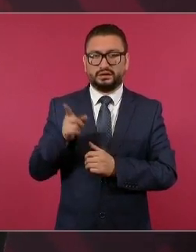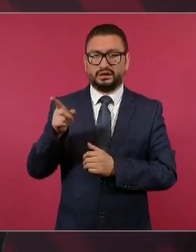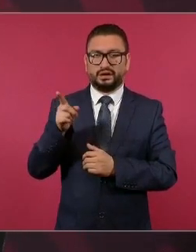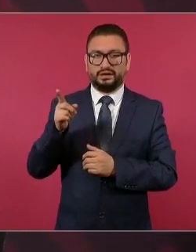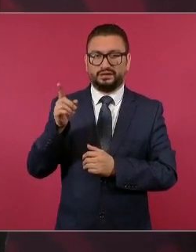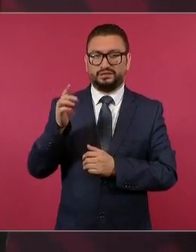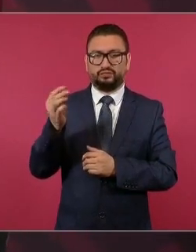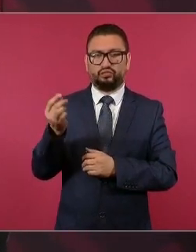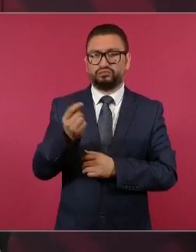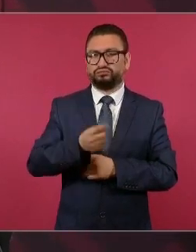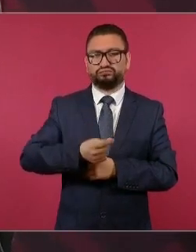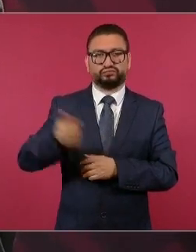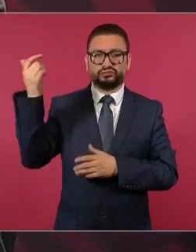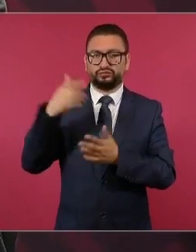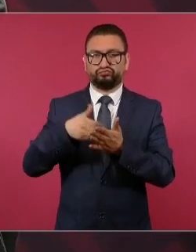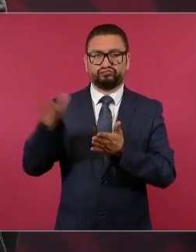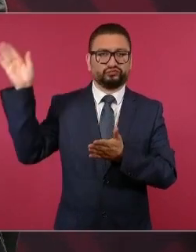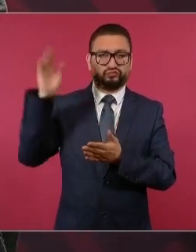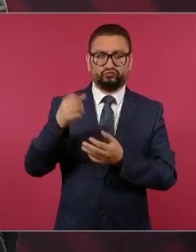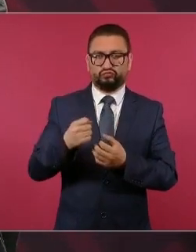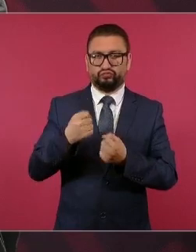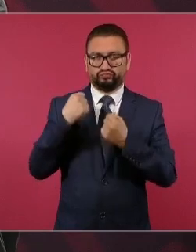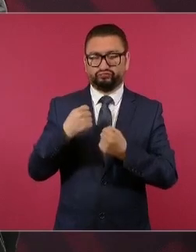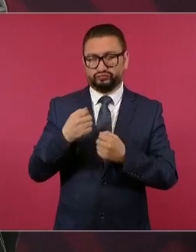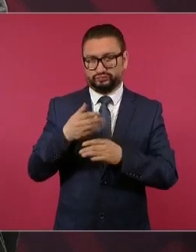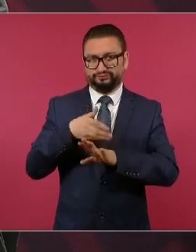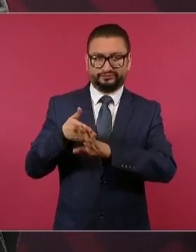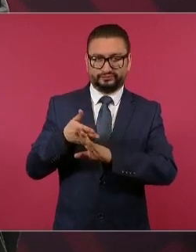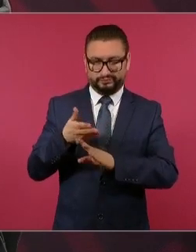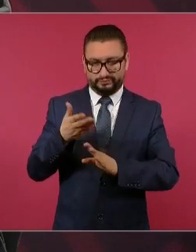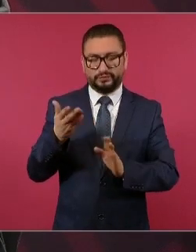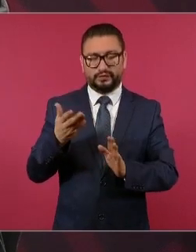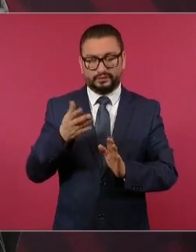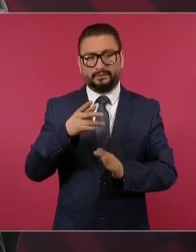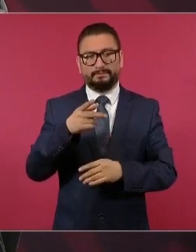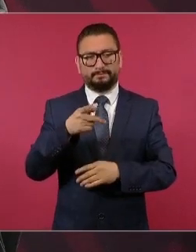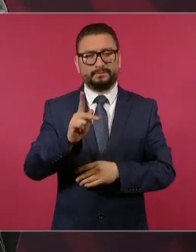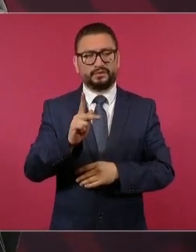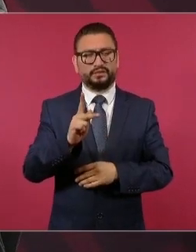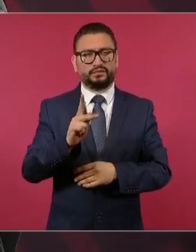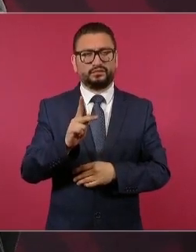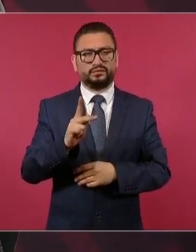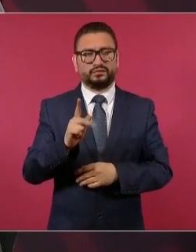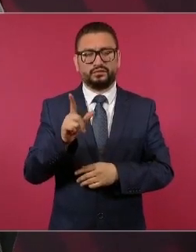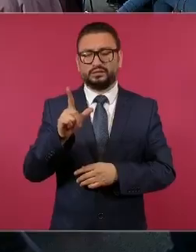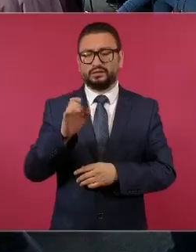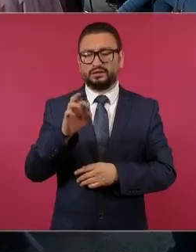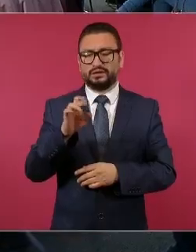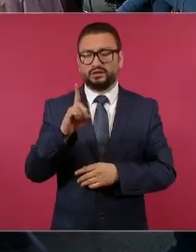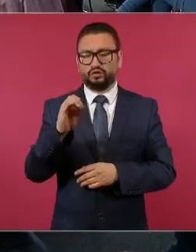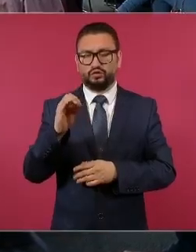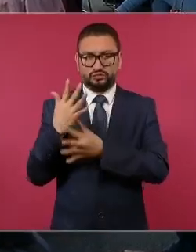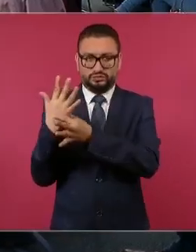expulsa por la fuerza Porfirio Díaz. Pero Lerdo decía,